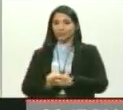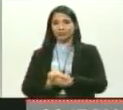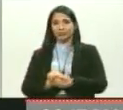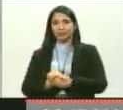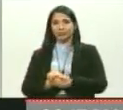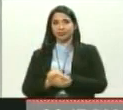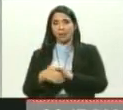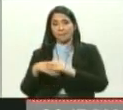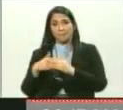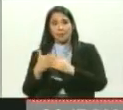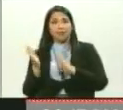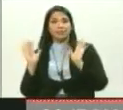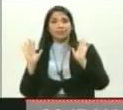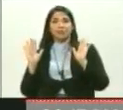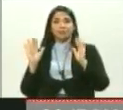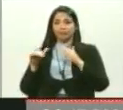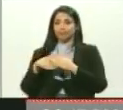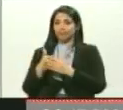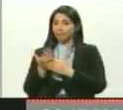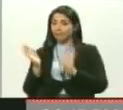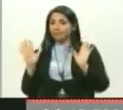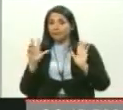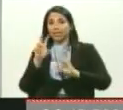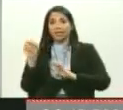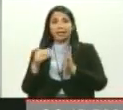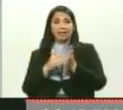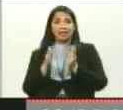amanecer. Claro. Amanecer de 30 de